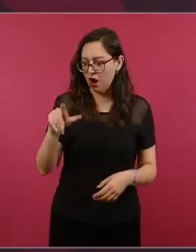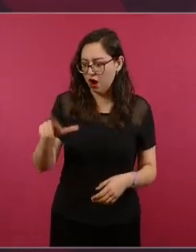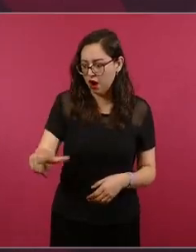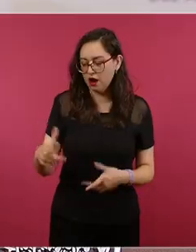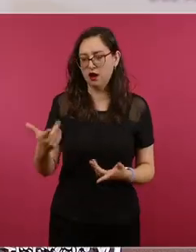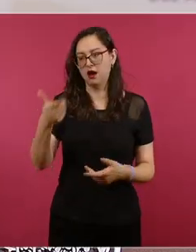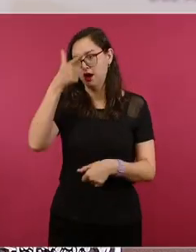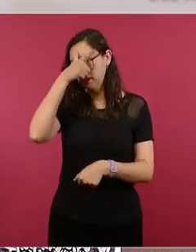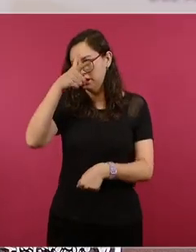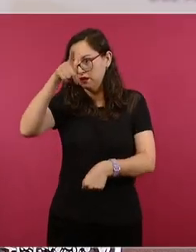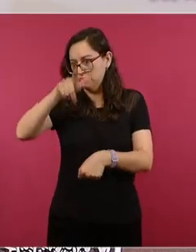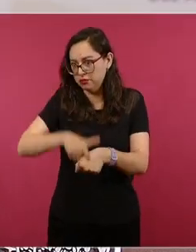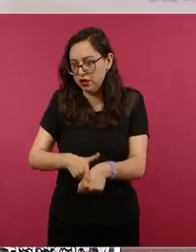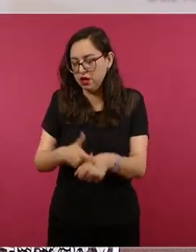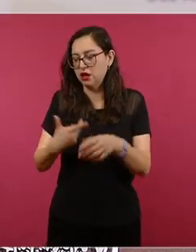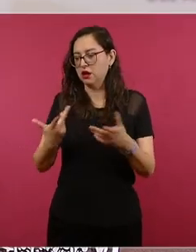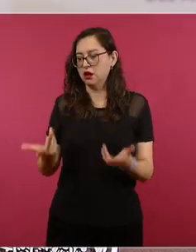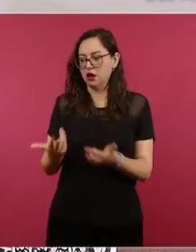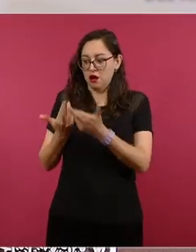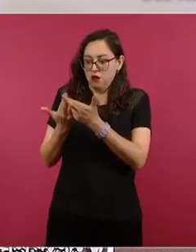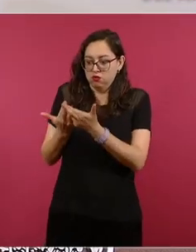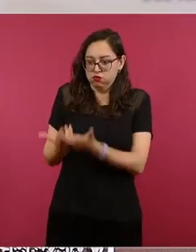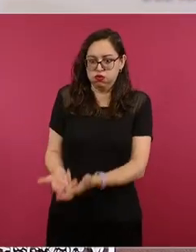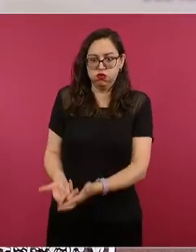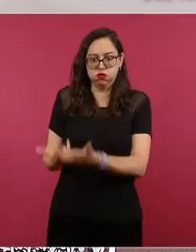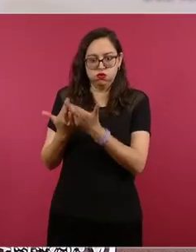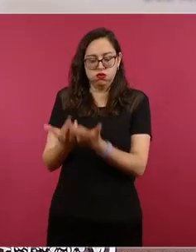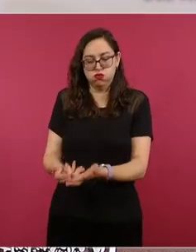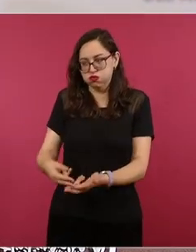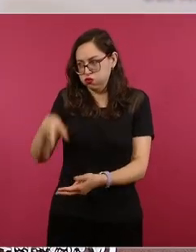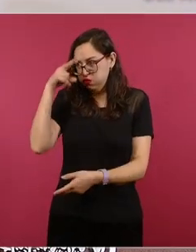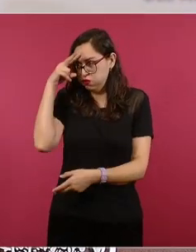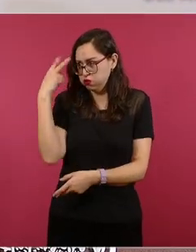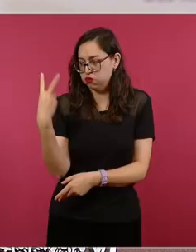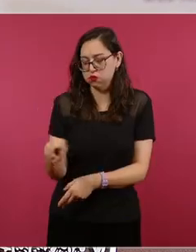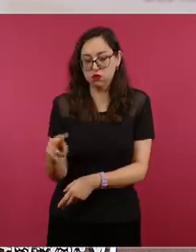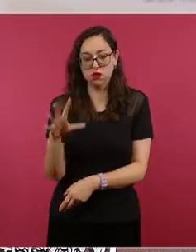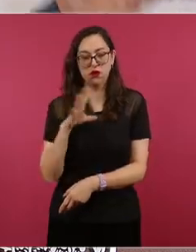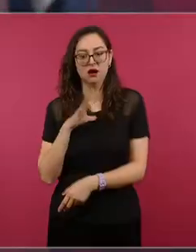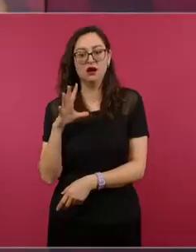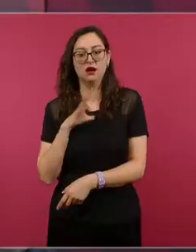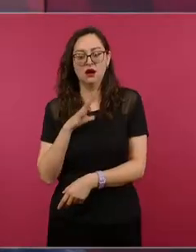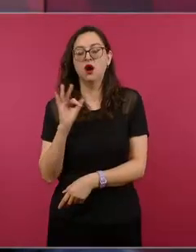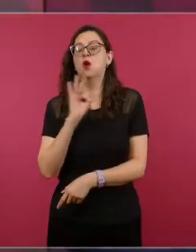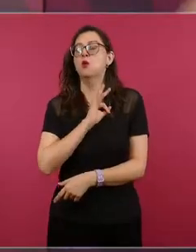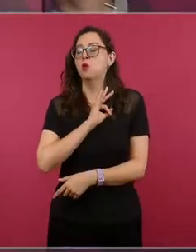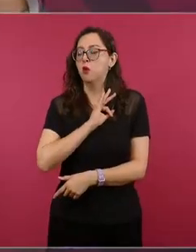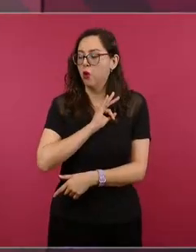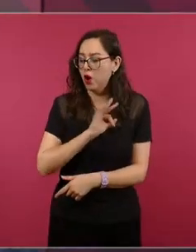los mexicanos una gran reserva de valores para regenerar